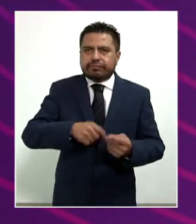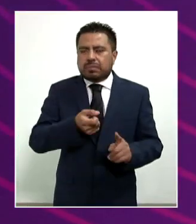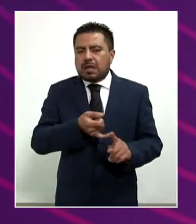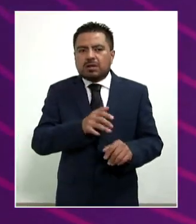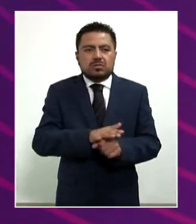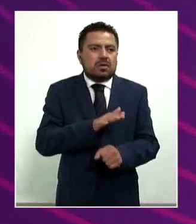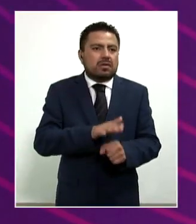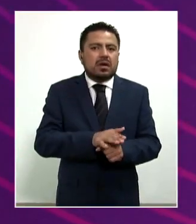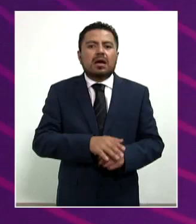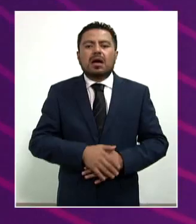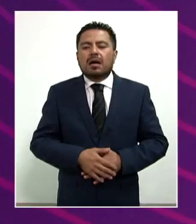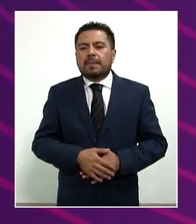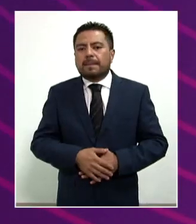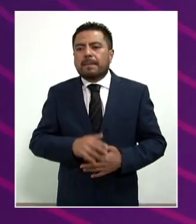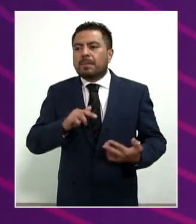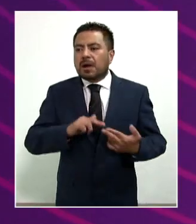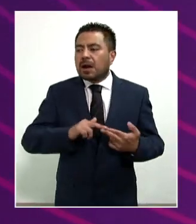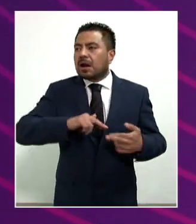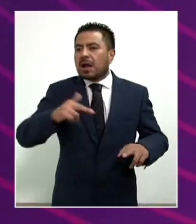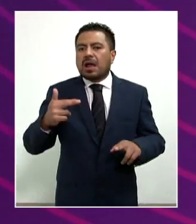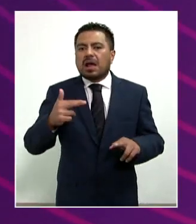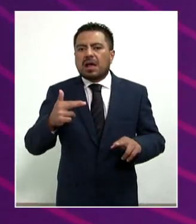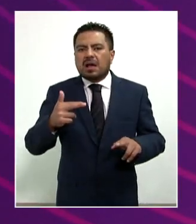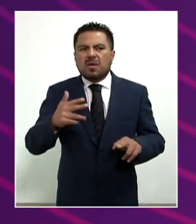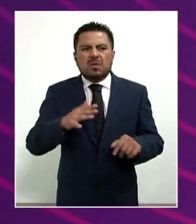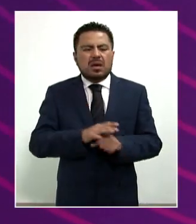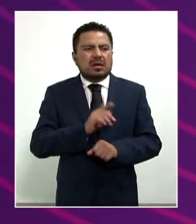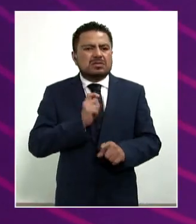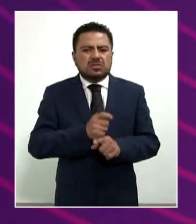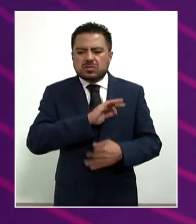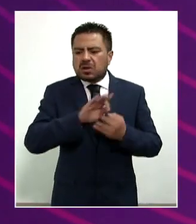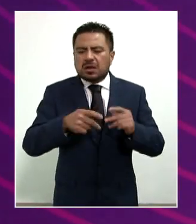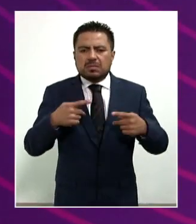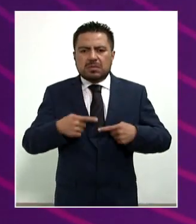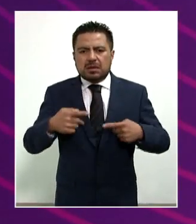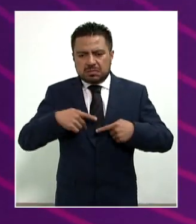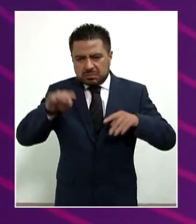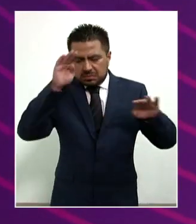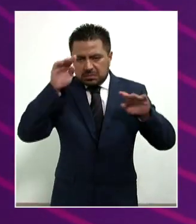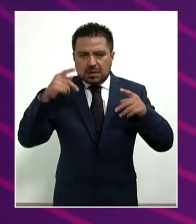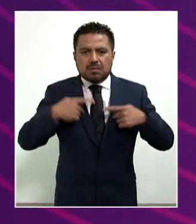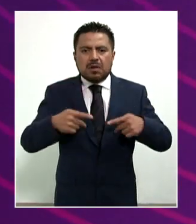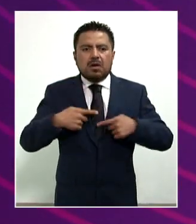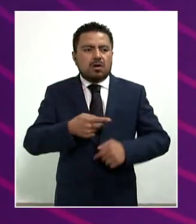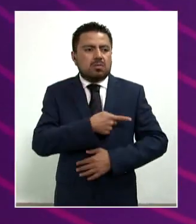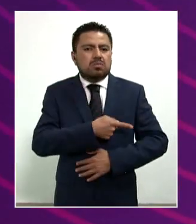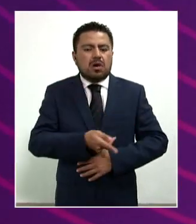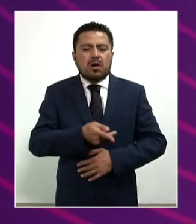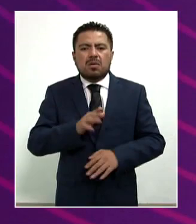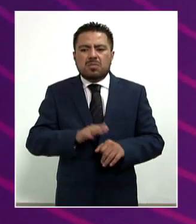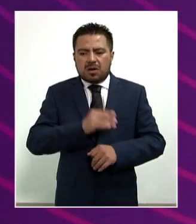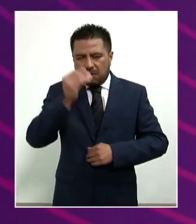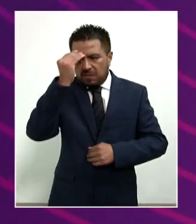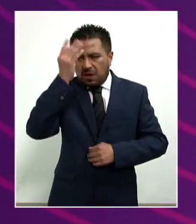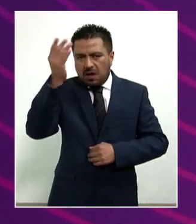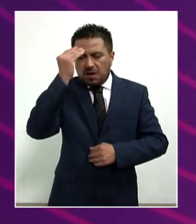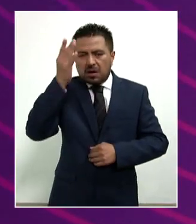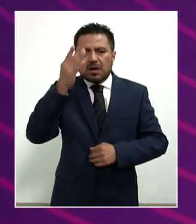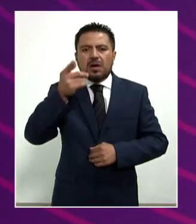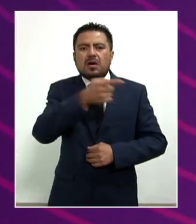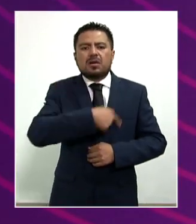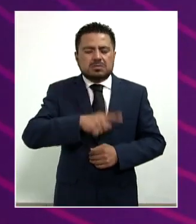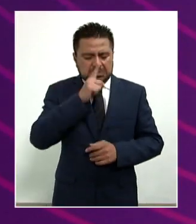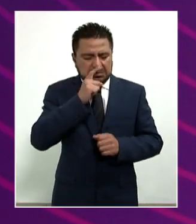Entonces, la relación entonces es toda la gente que piensa que las personas son pobres porque son flojas, pues